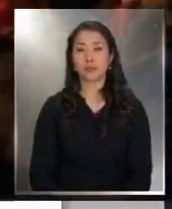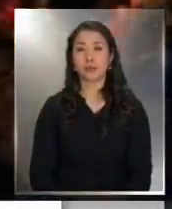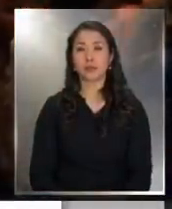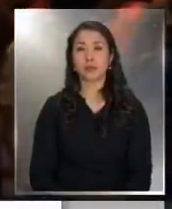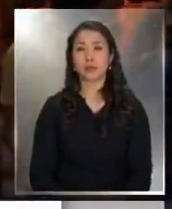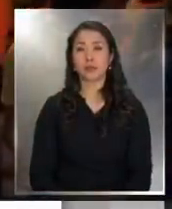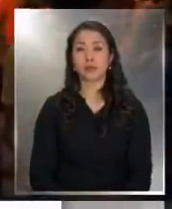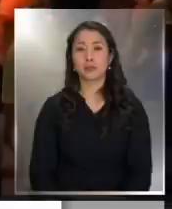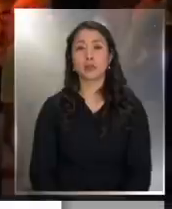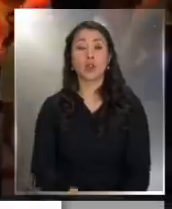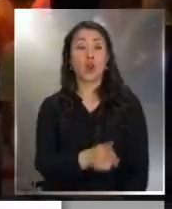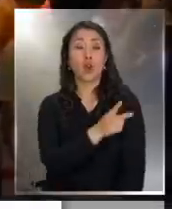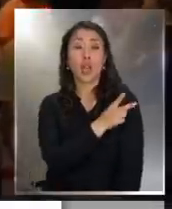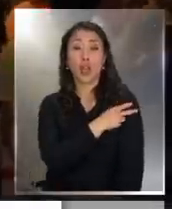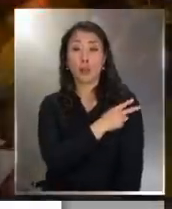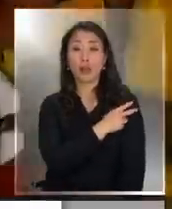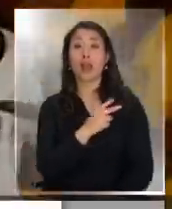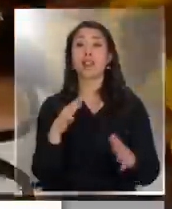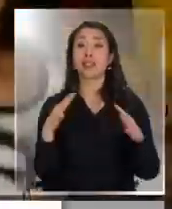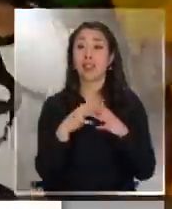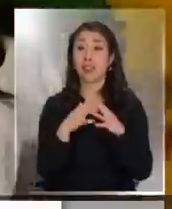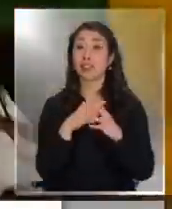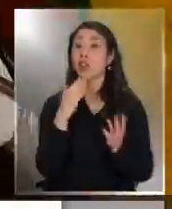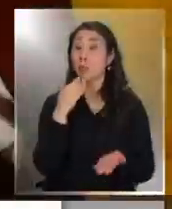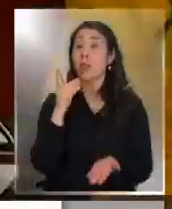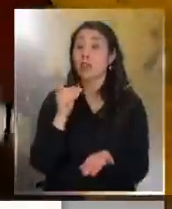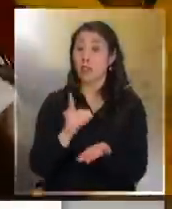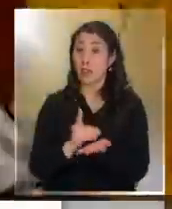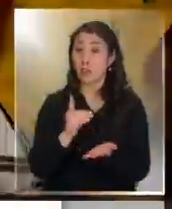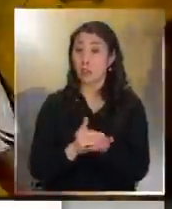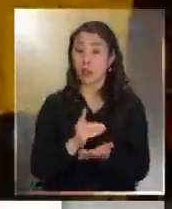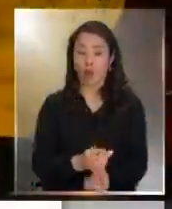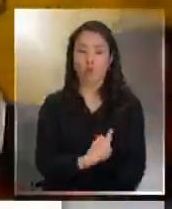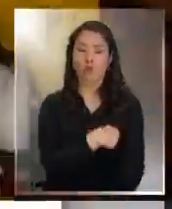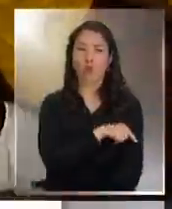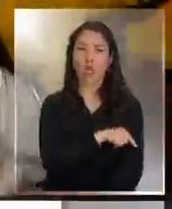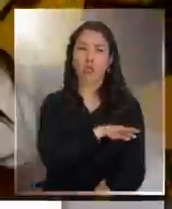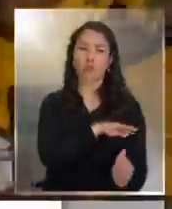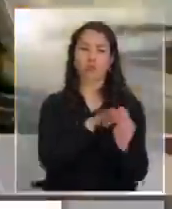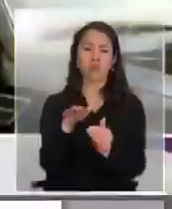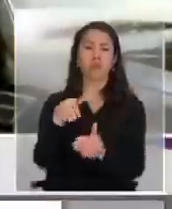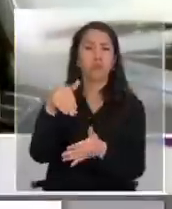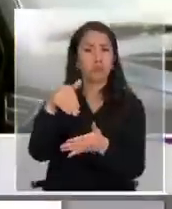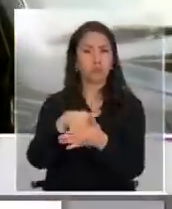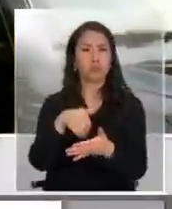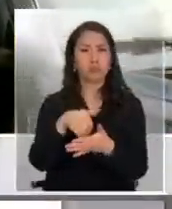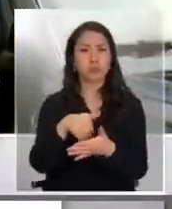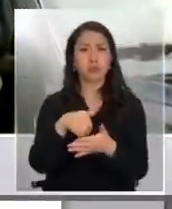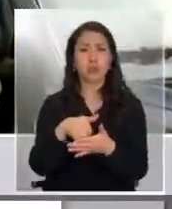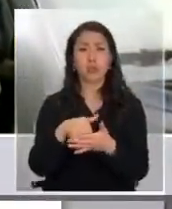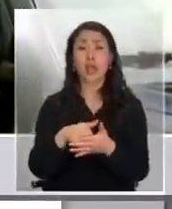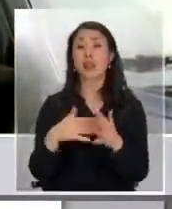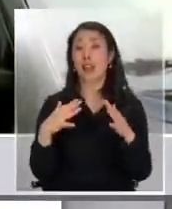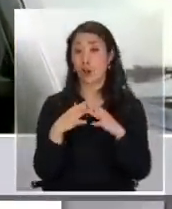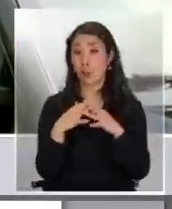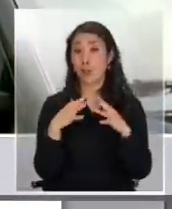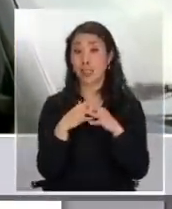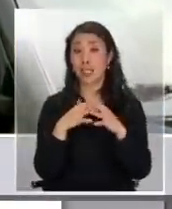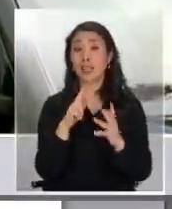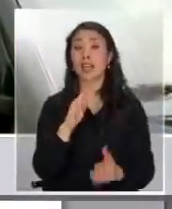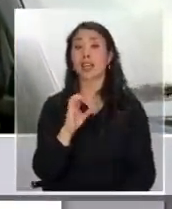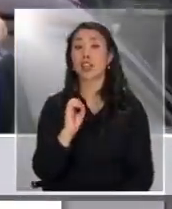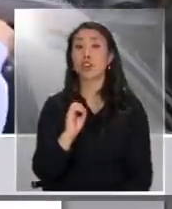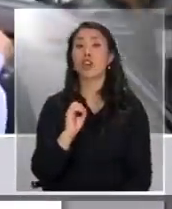Capitán de ejército, también diputado, con un fuerte electorado de los militares. Río de Janeiro